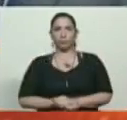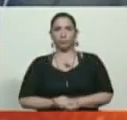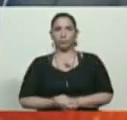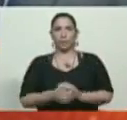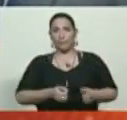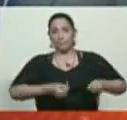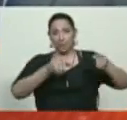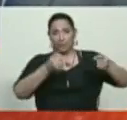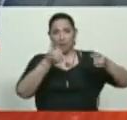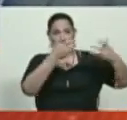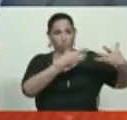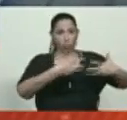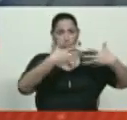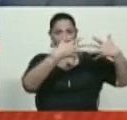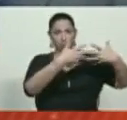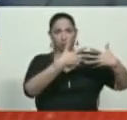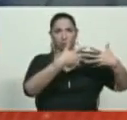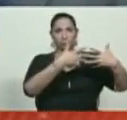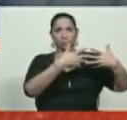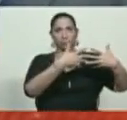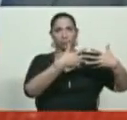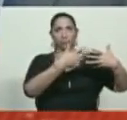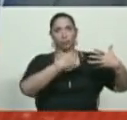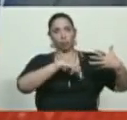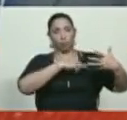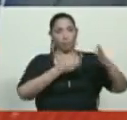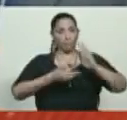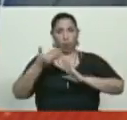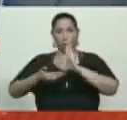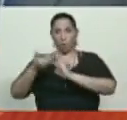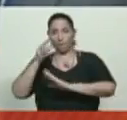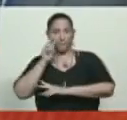mercado norteamericano. Es muy importante,